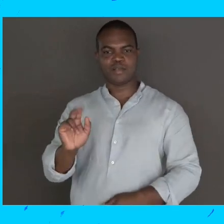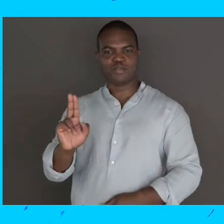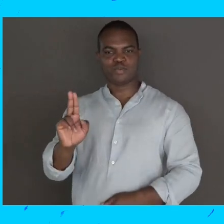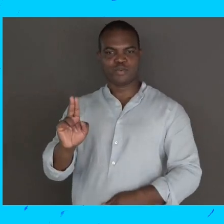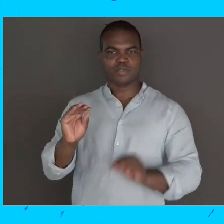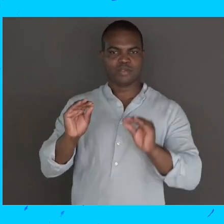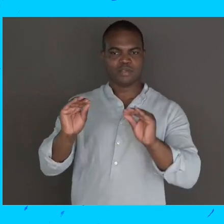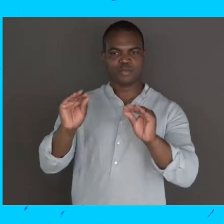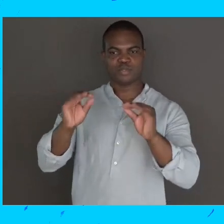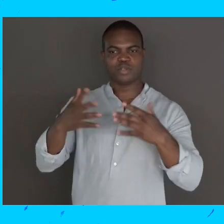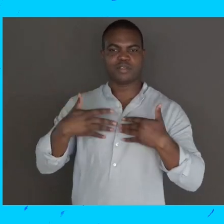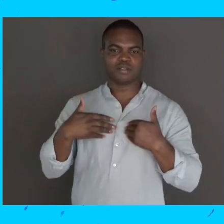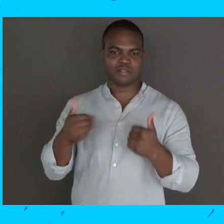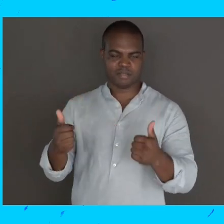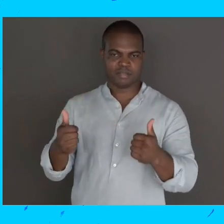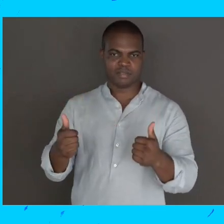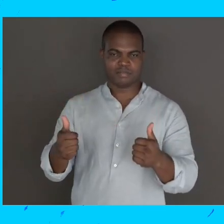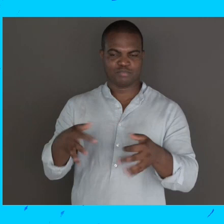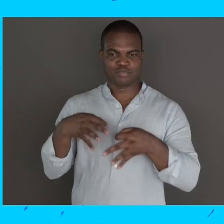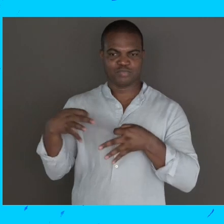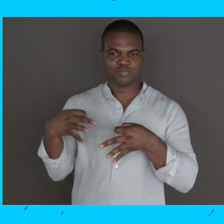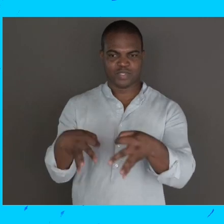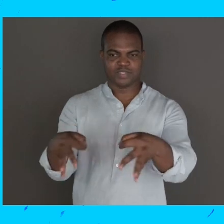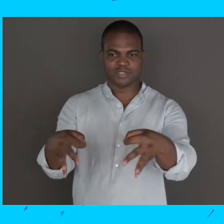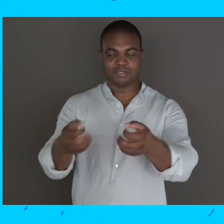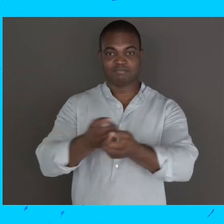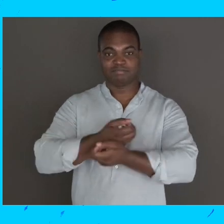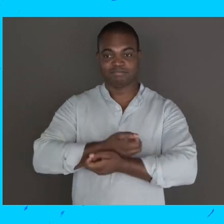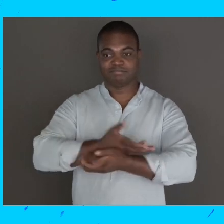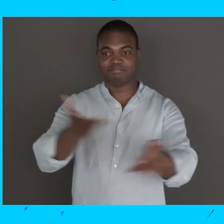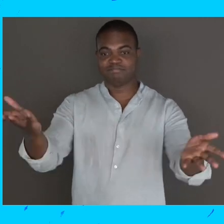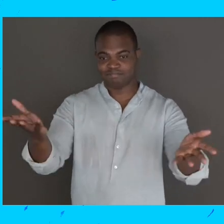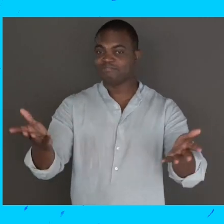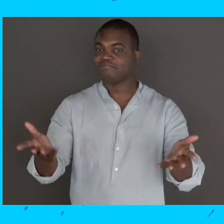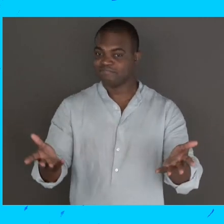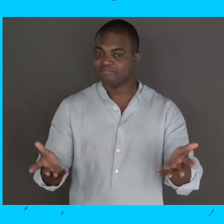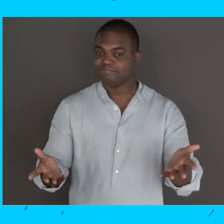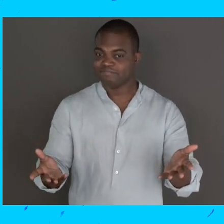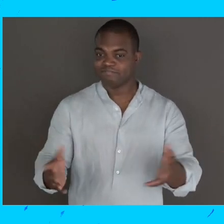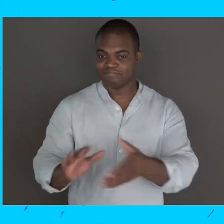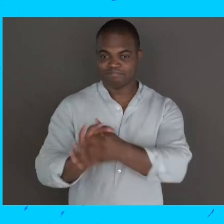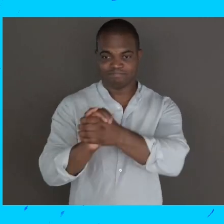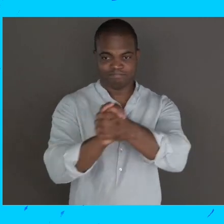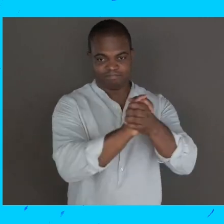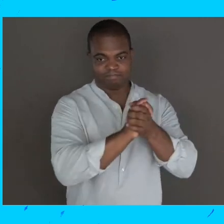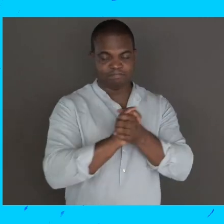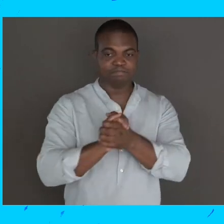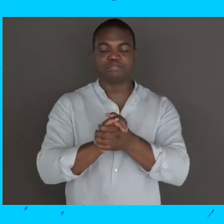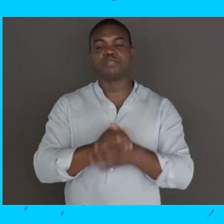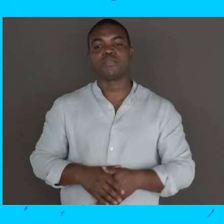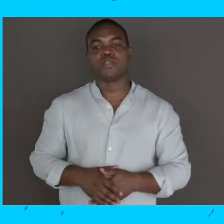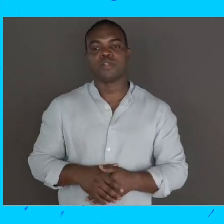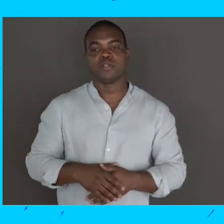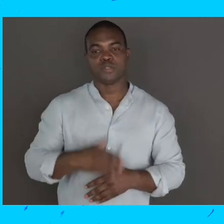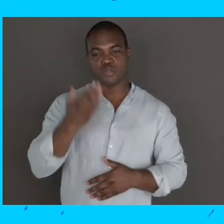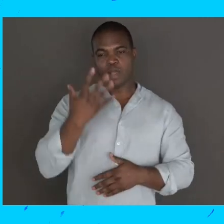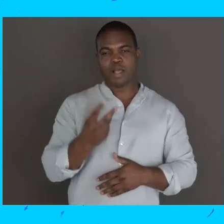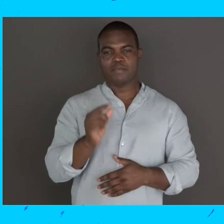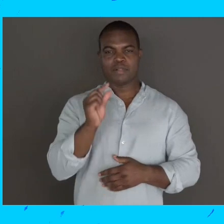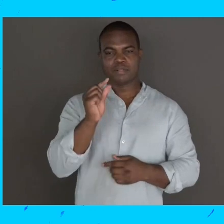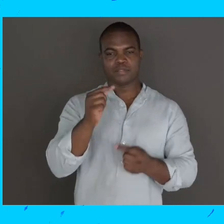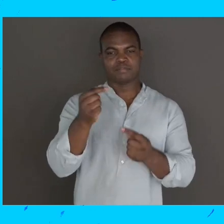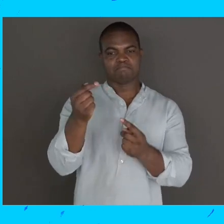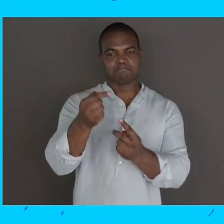de jóvenes embarazadas. También tenemos la falta de acceso a nuestras clínicas. También